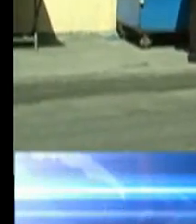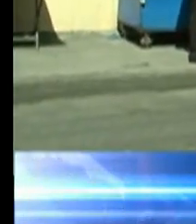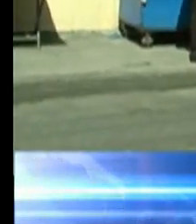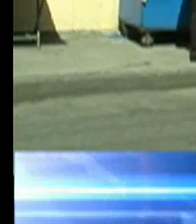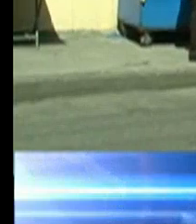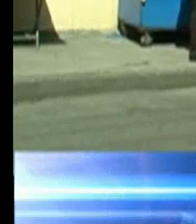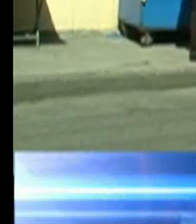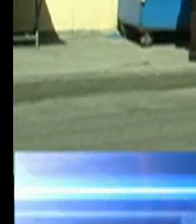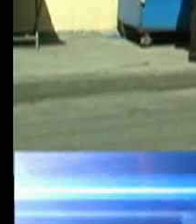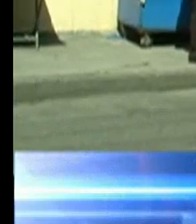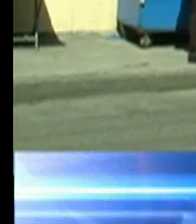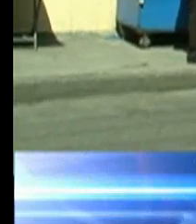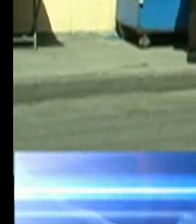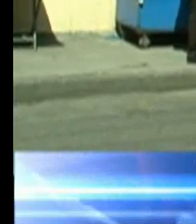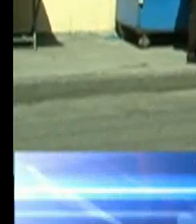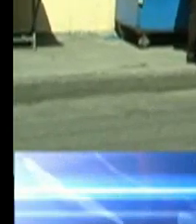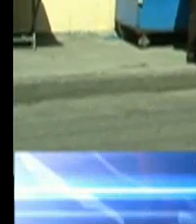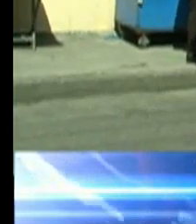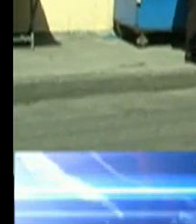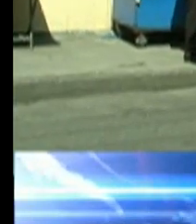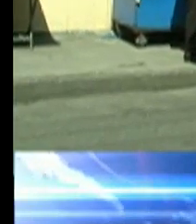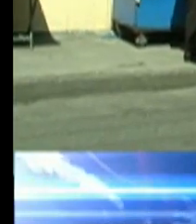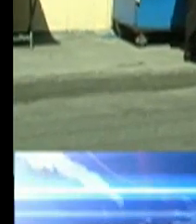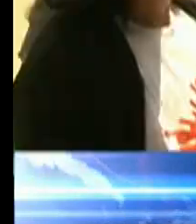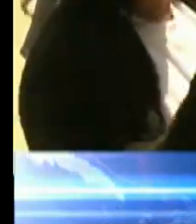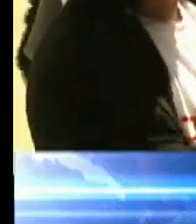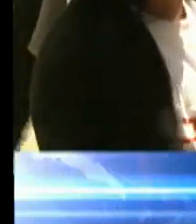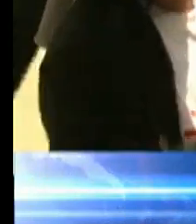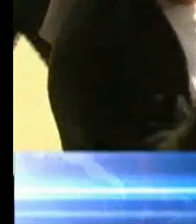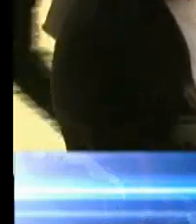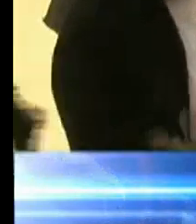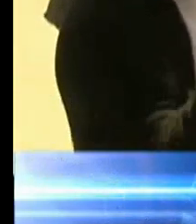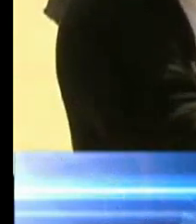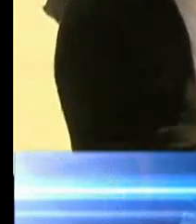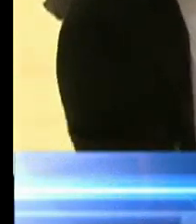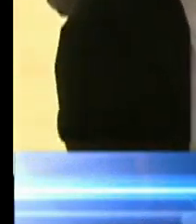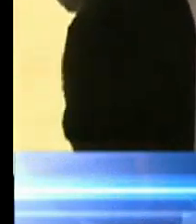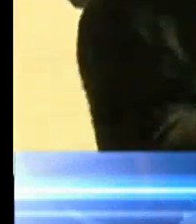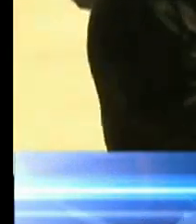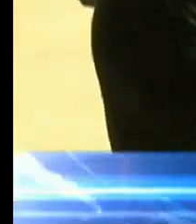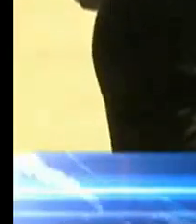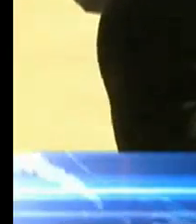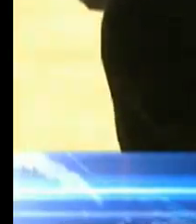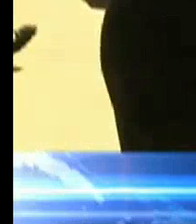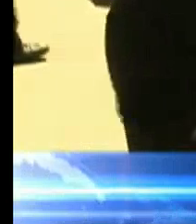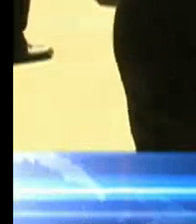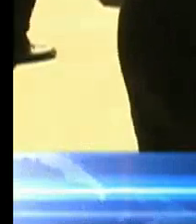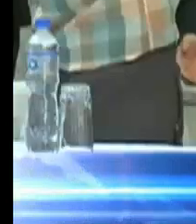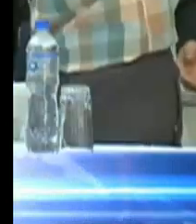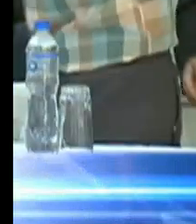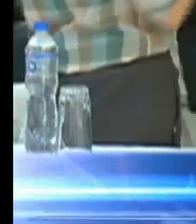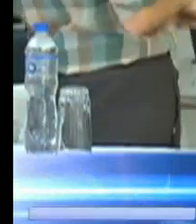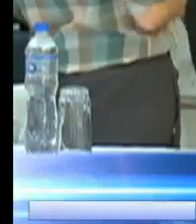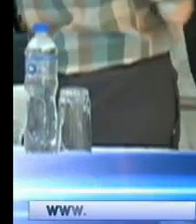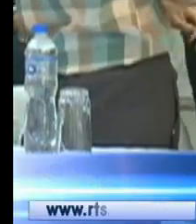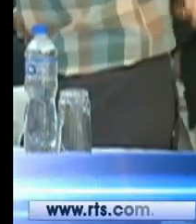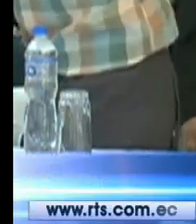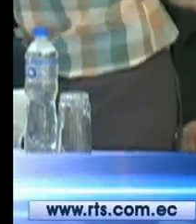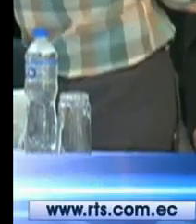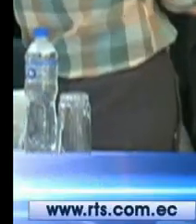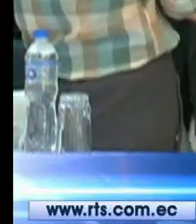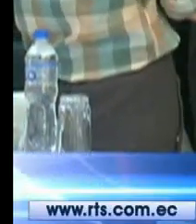41 niños que fueron abusados sexualmente por un profesor. El acto no convenció a los